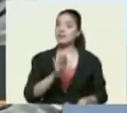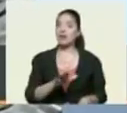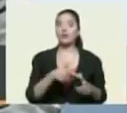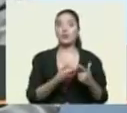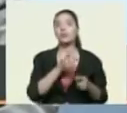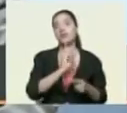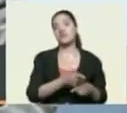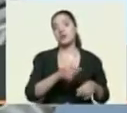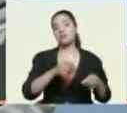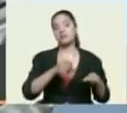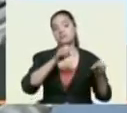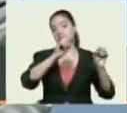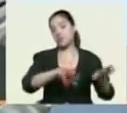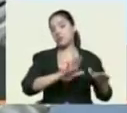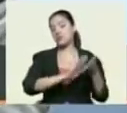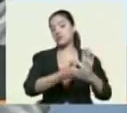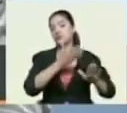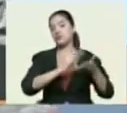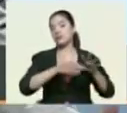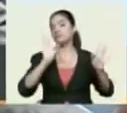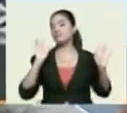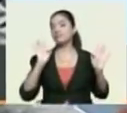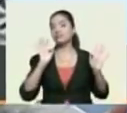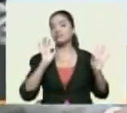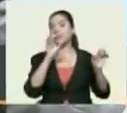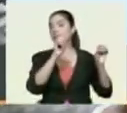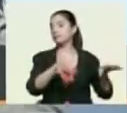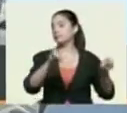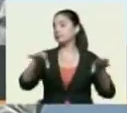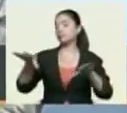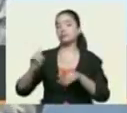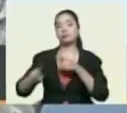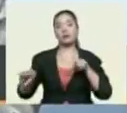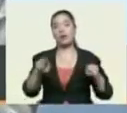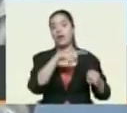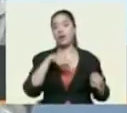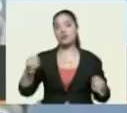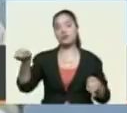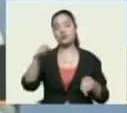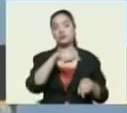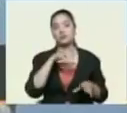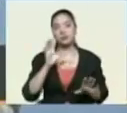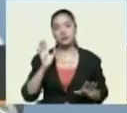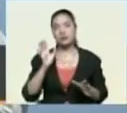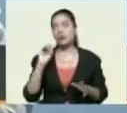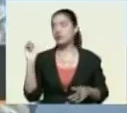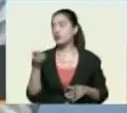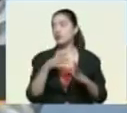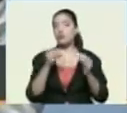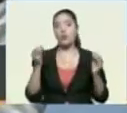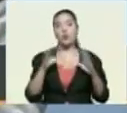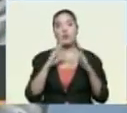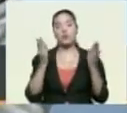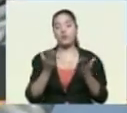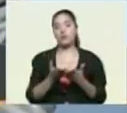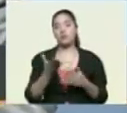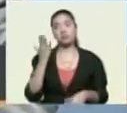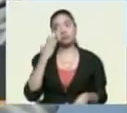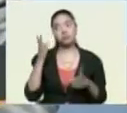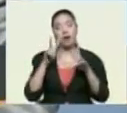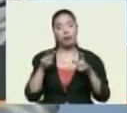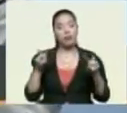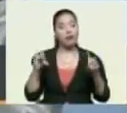debieran entregar esas plazas, ¿verdad?, que ganaron, porque es lo que todo el mundo